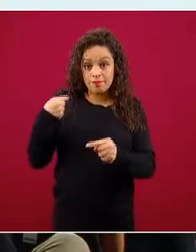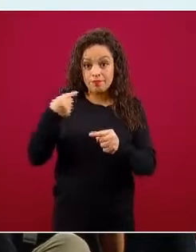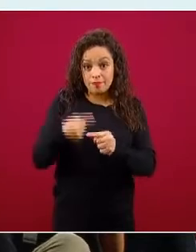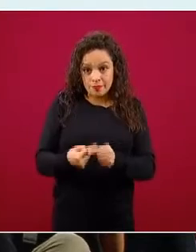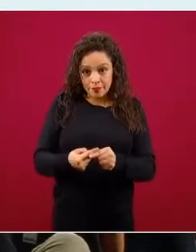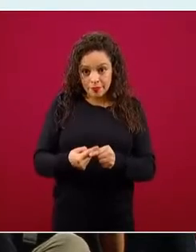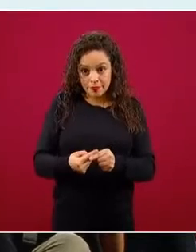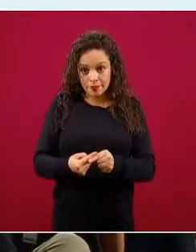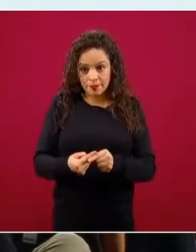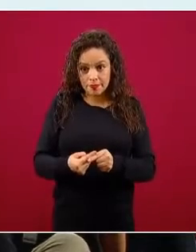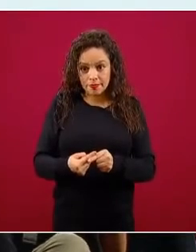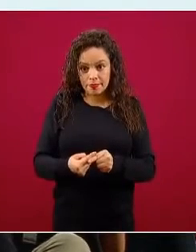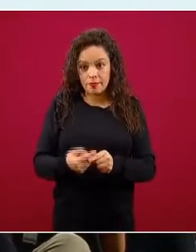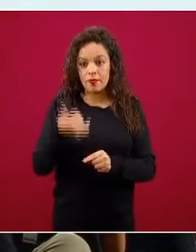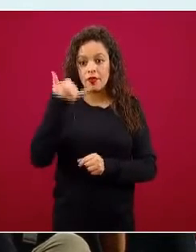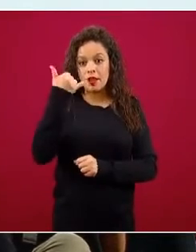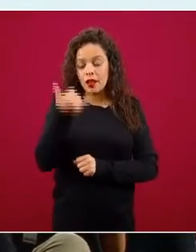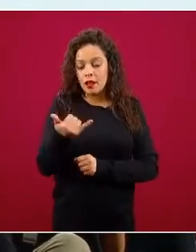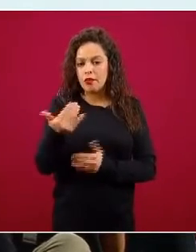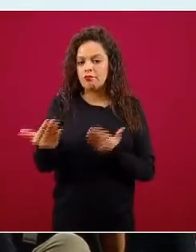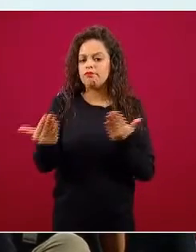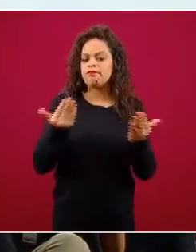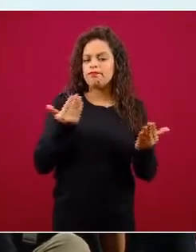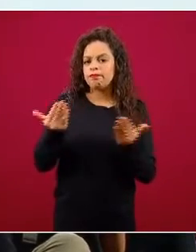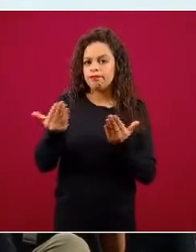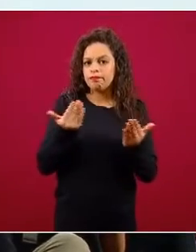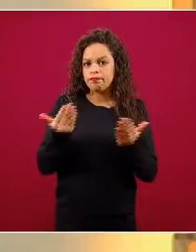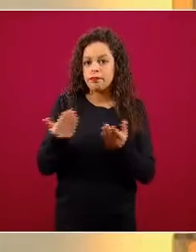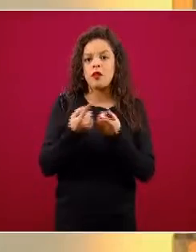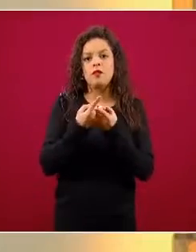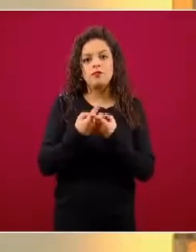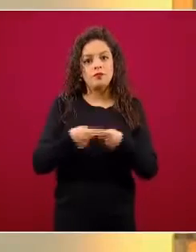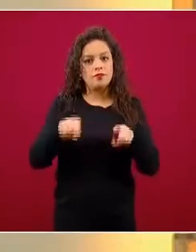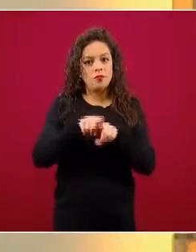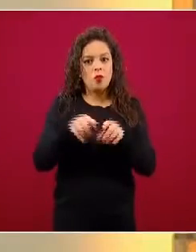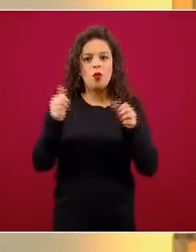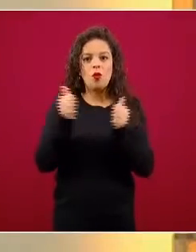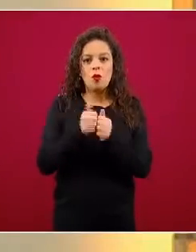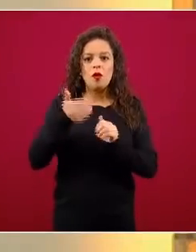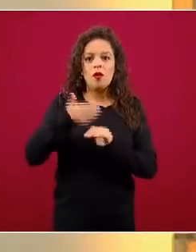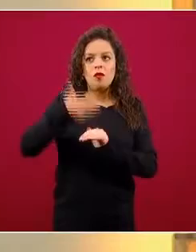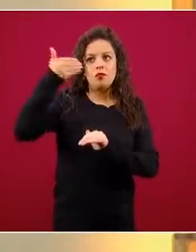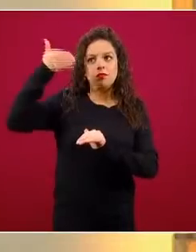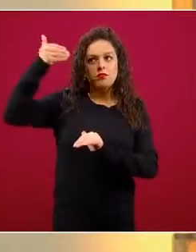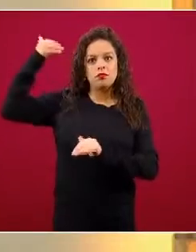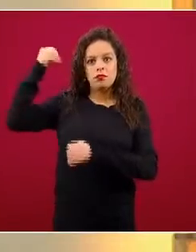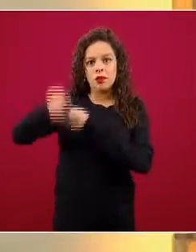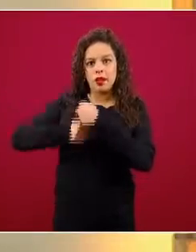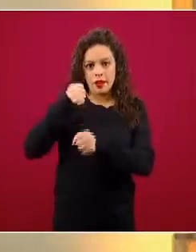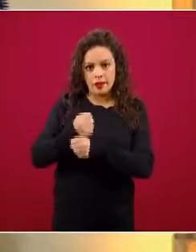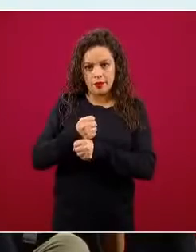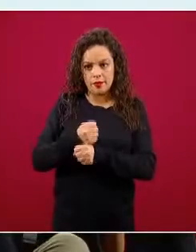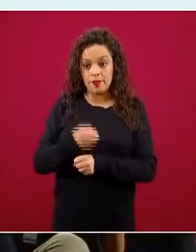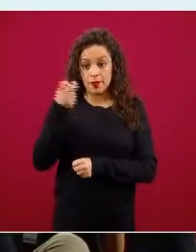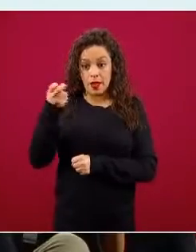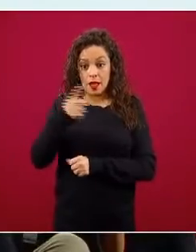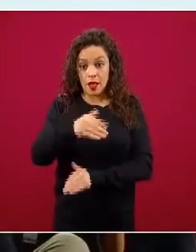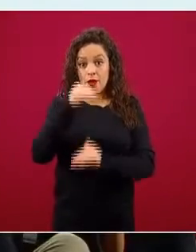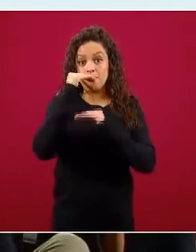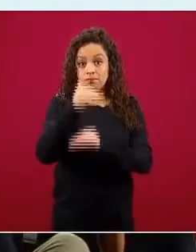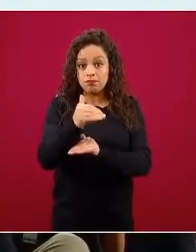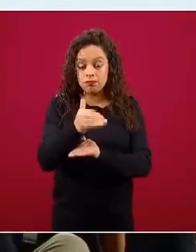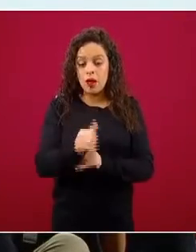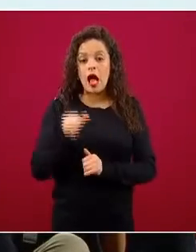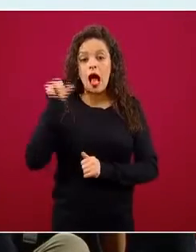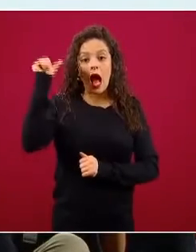duración equivalente de años previos. Es el corte hasta abril para poder comparar con los años previos